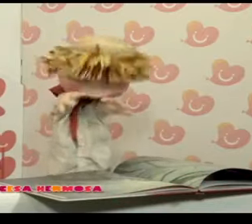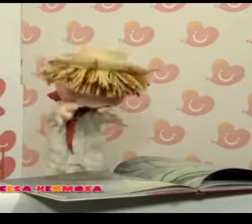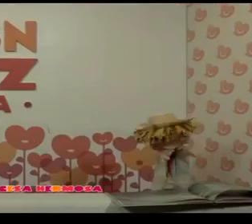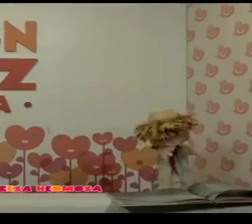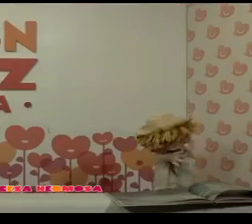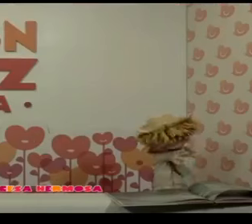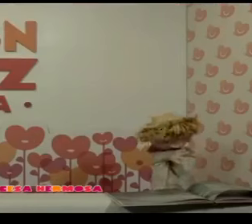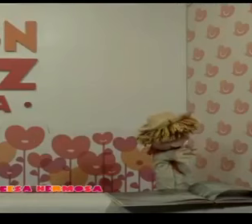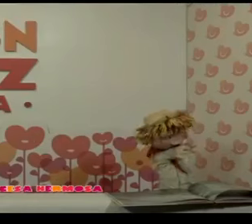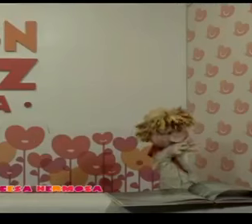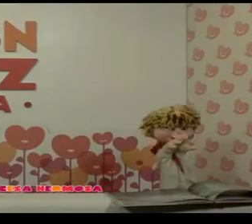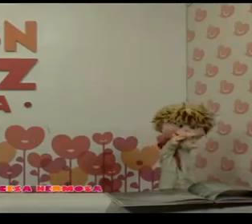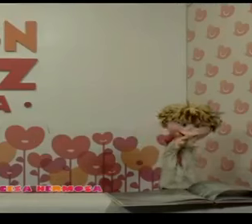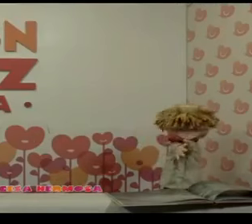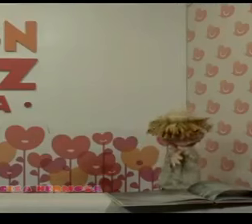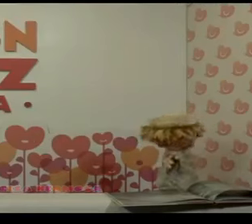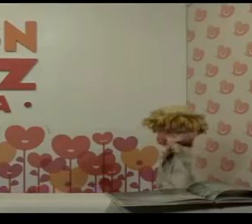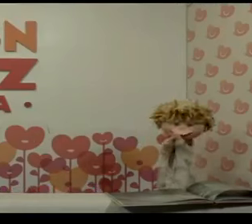estaba